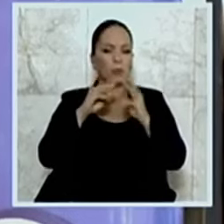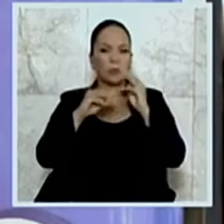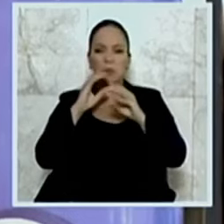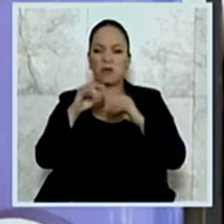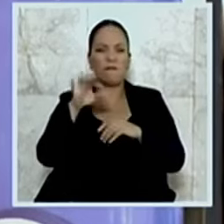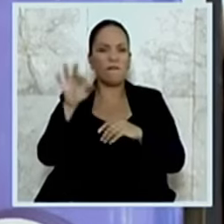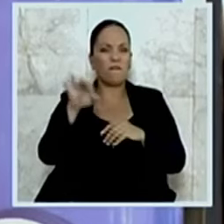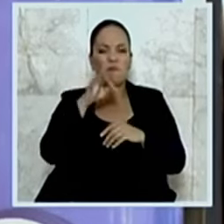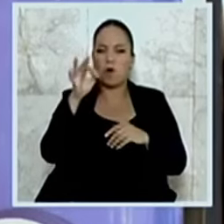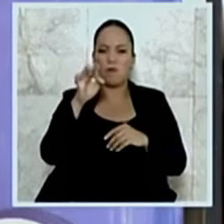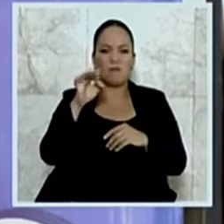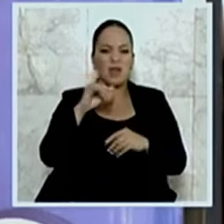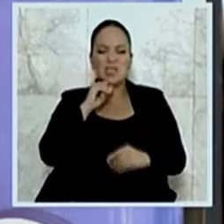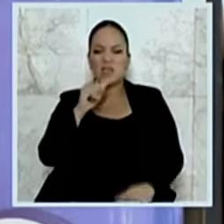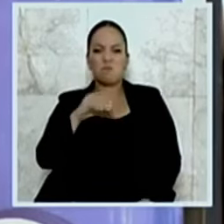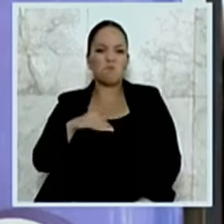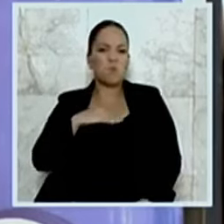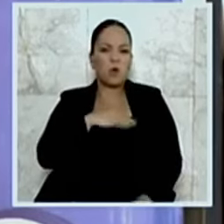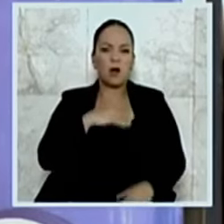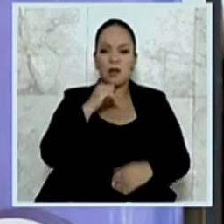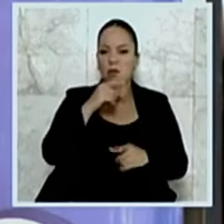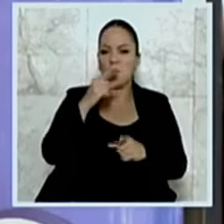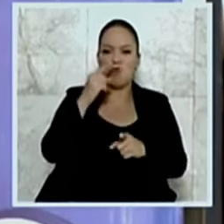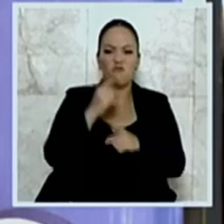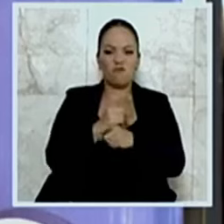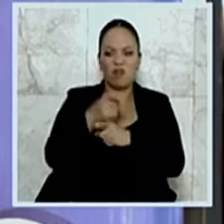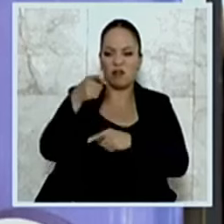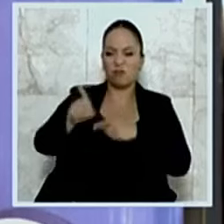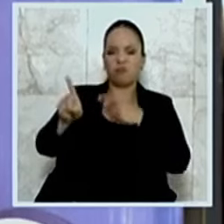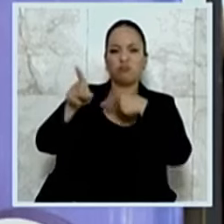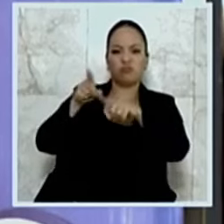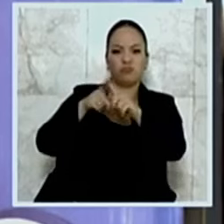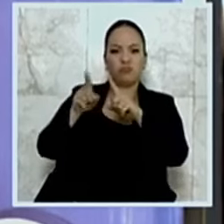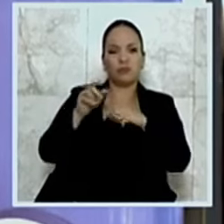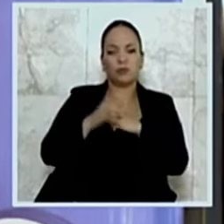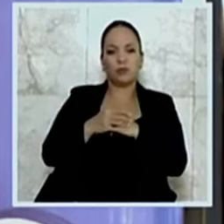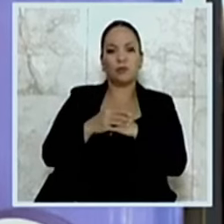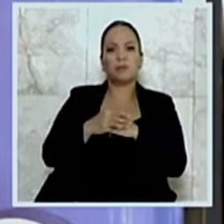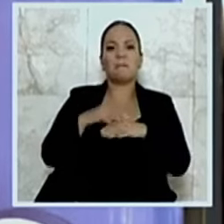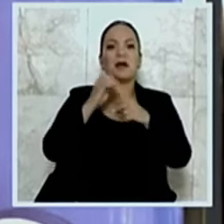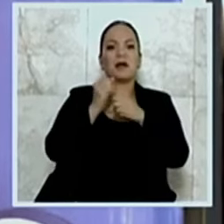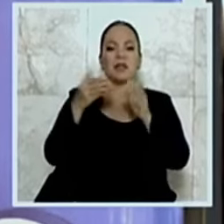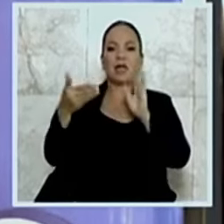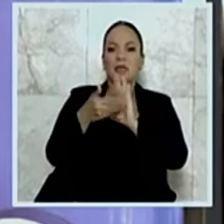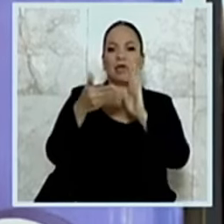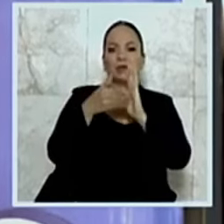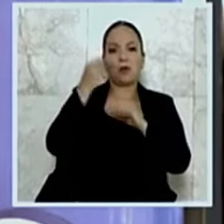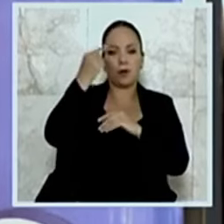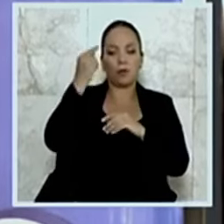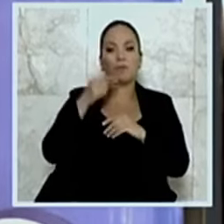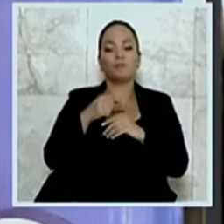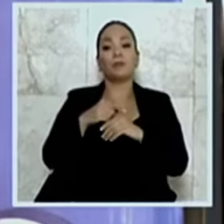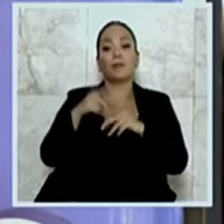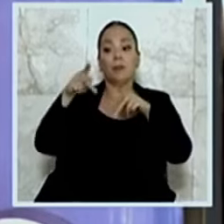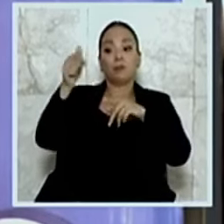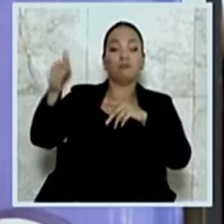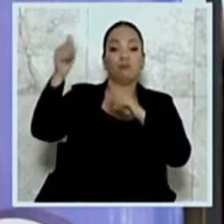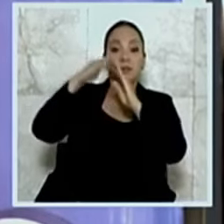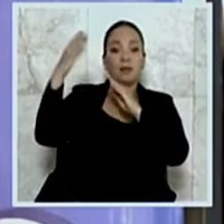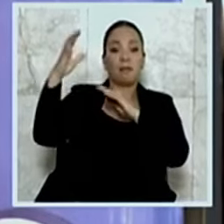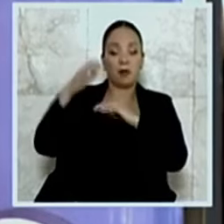manera absolutamente gratuita y un medio, creo, o otros, de manera inmoral